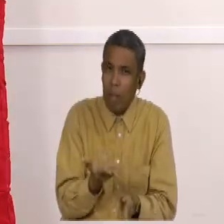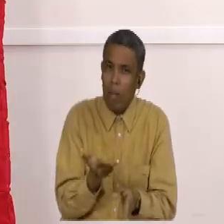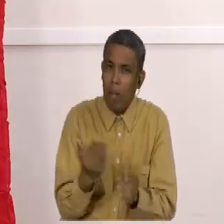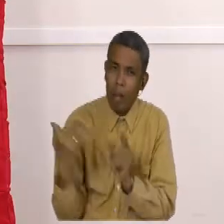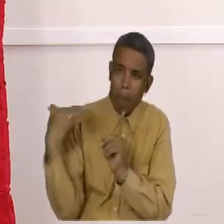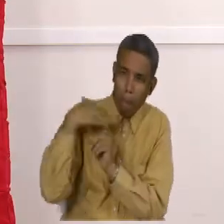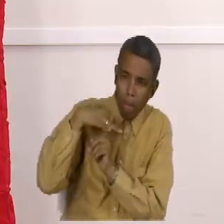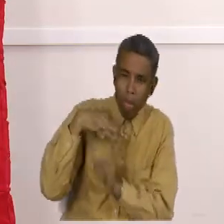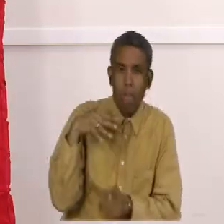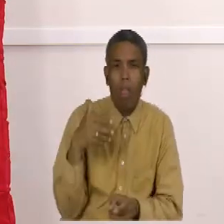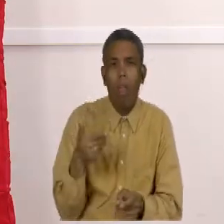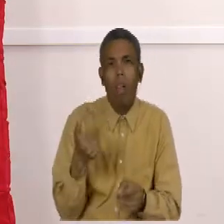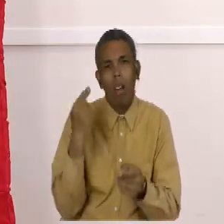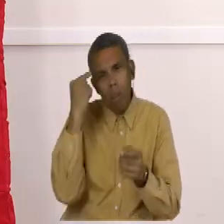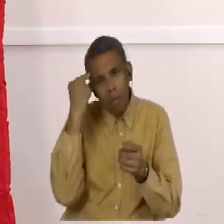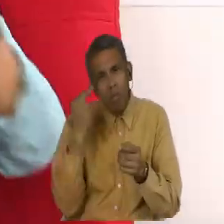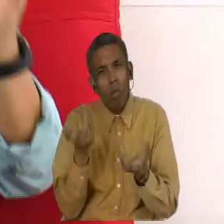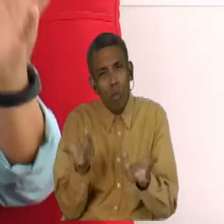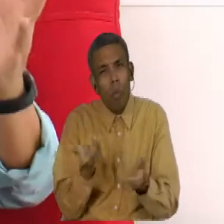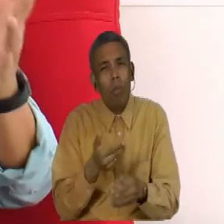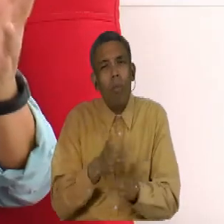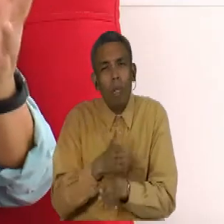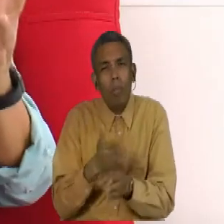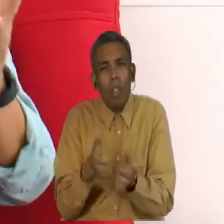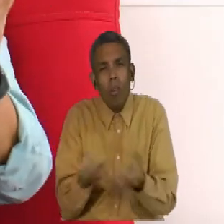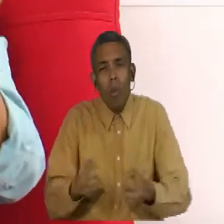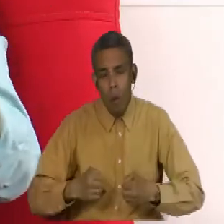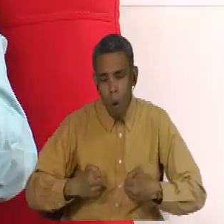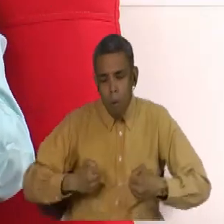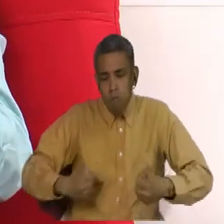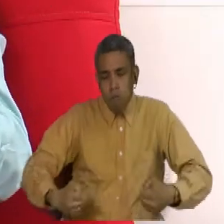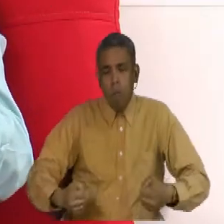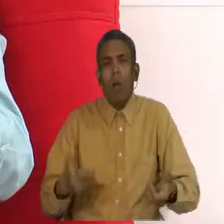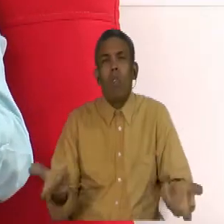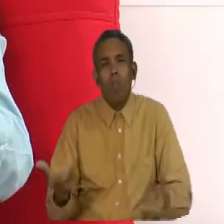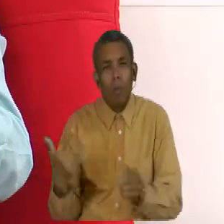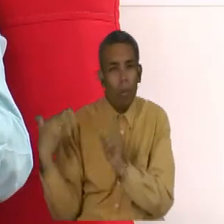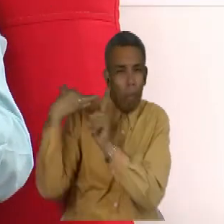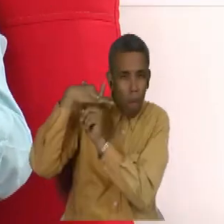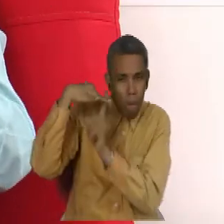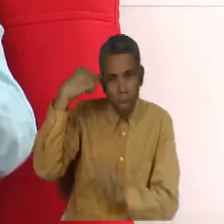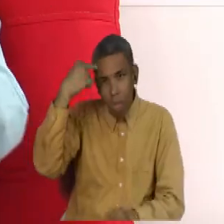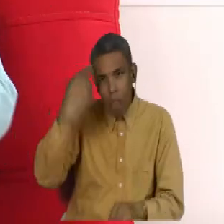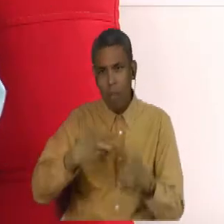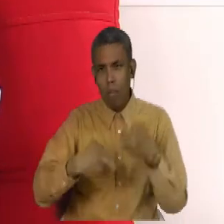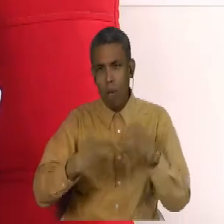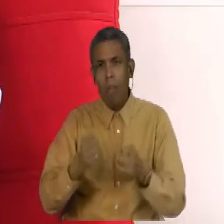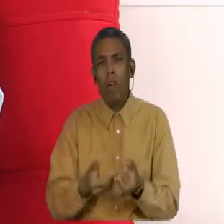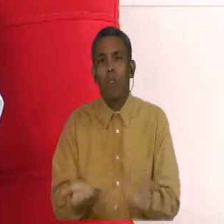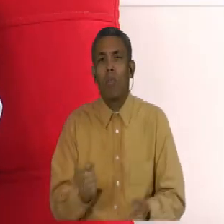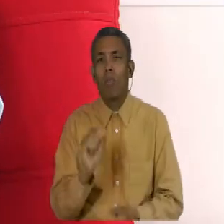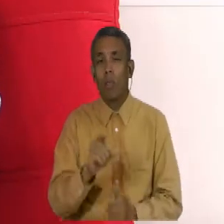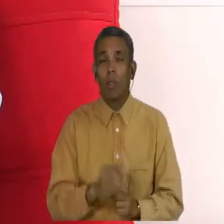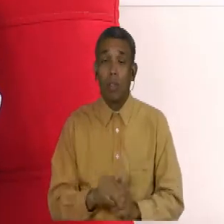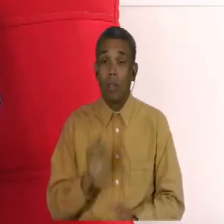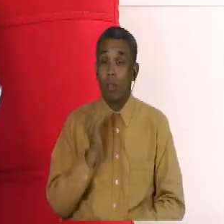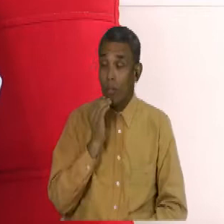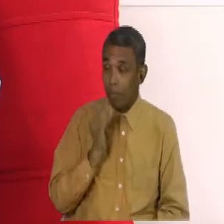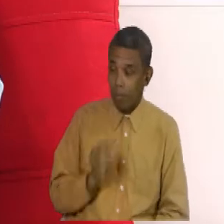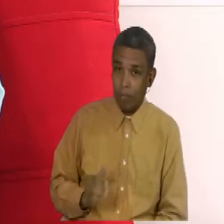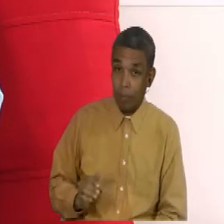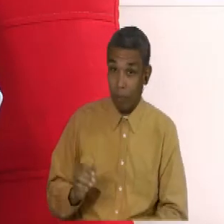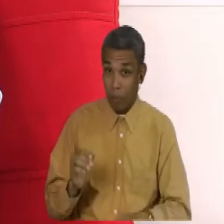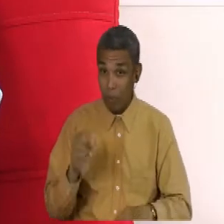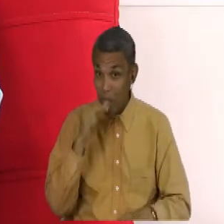caso de los niños? De hecho, un niño obeso generalmente va a ser un adulto o un adolescente